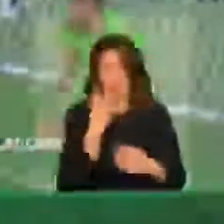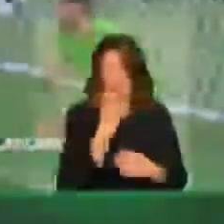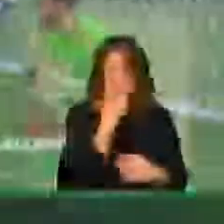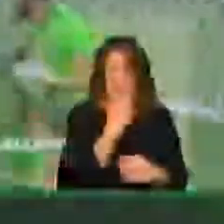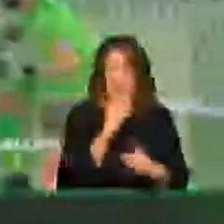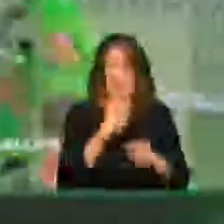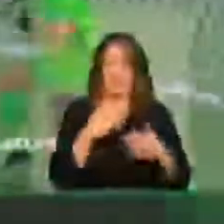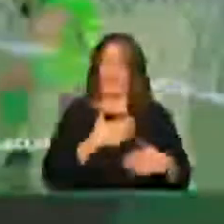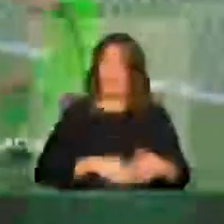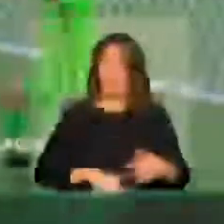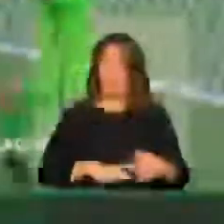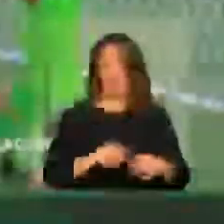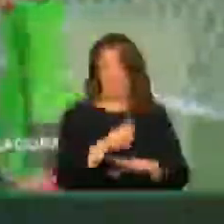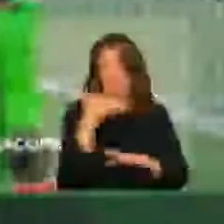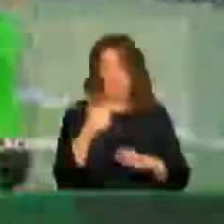llegar, que es lo que queremos todos, obviamente.